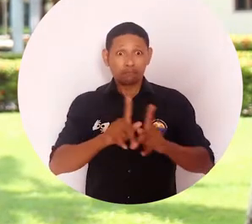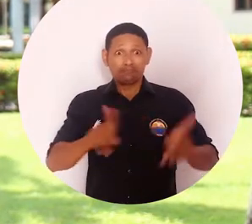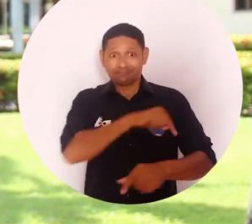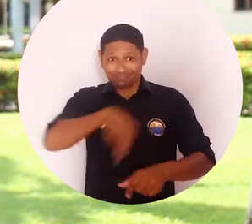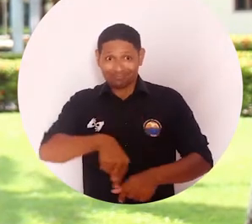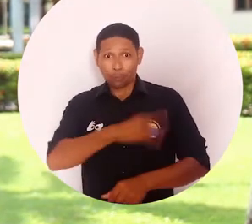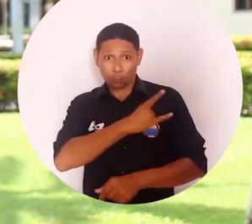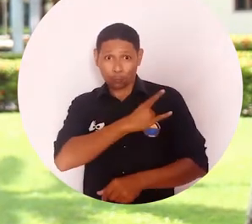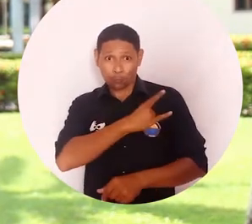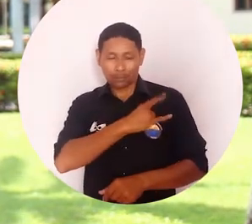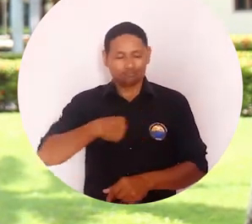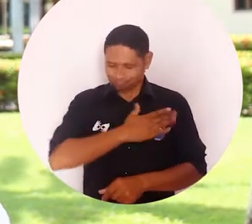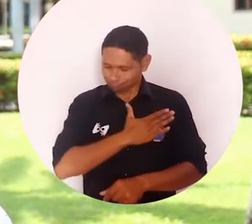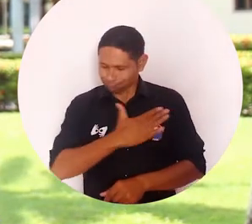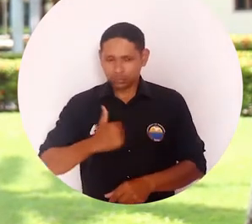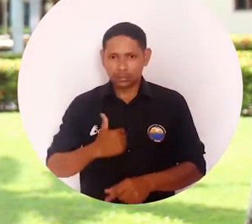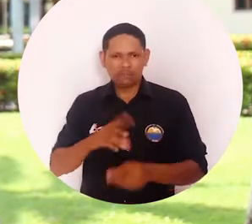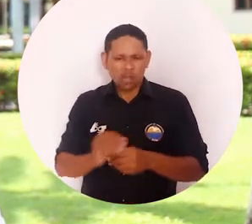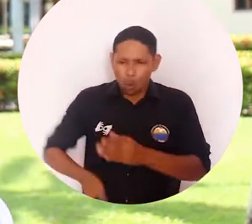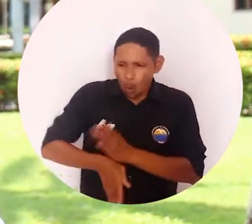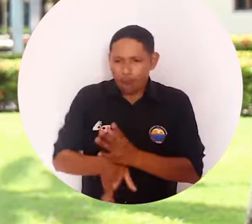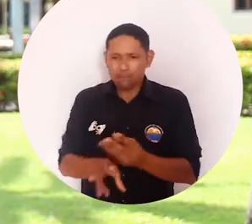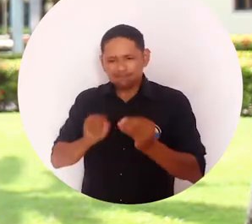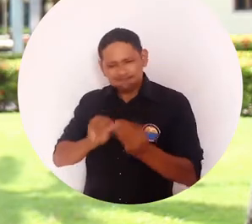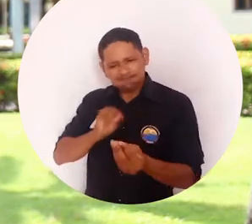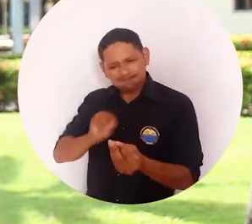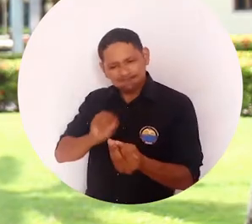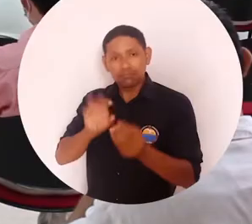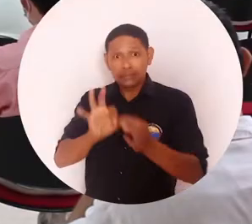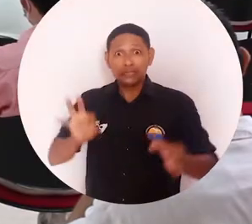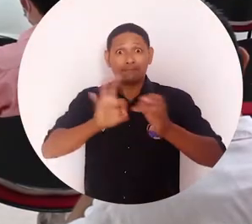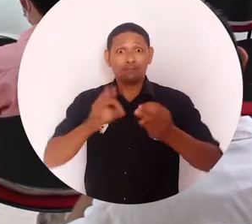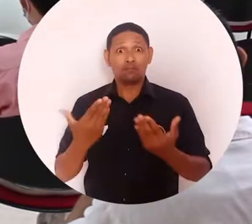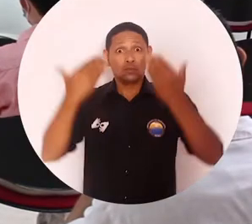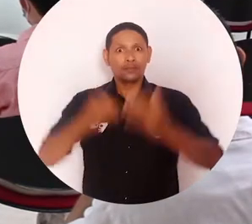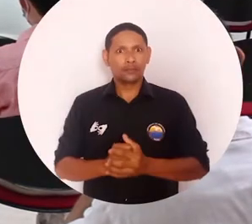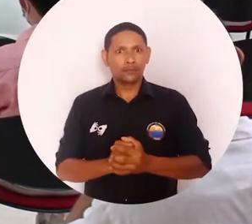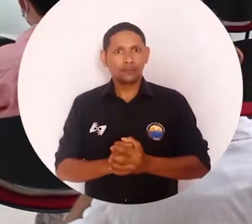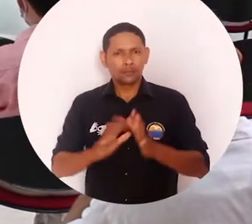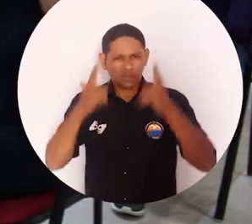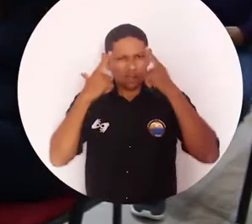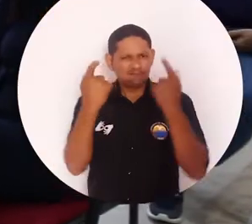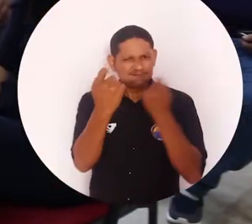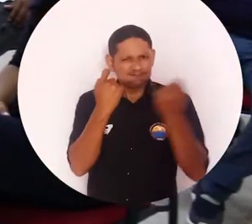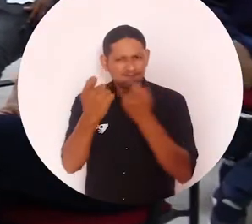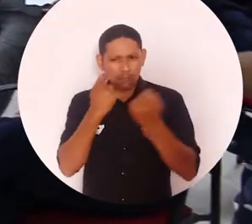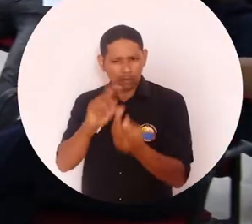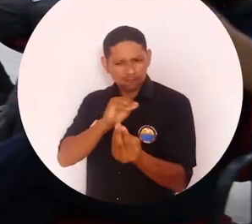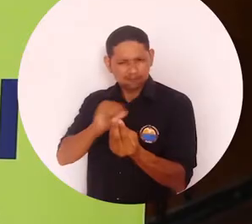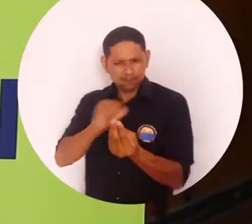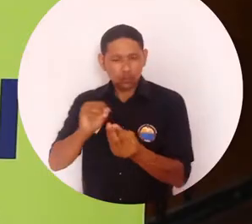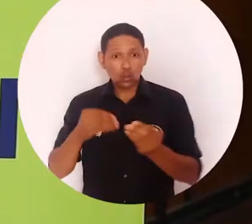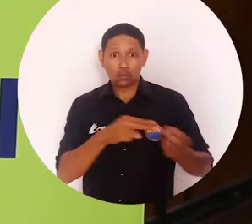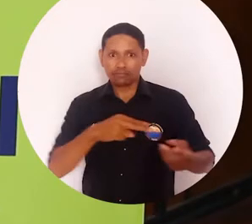a la universidad. Y en ese sentido, la formación continua es muy importante para nosotros. Esta estrategia de formación y educación continua